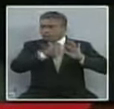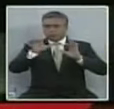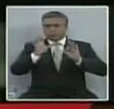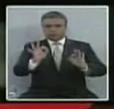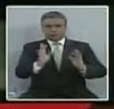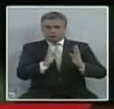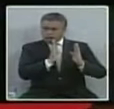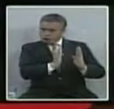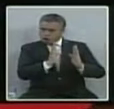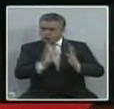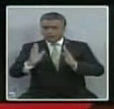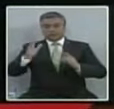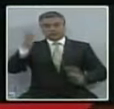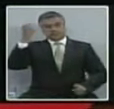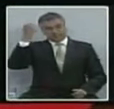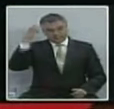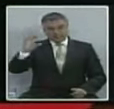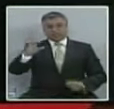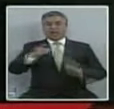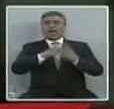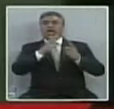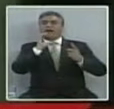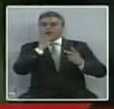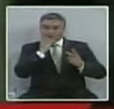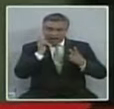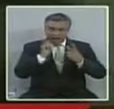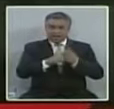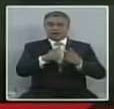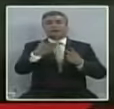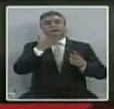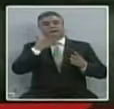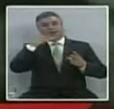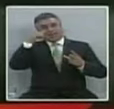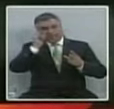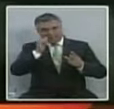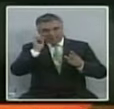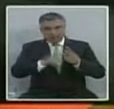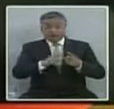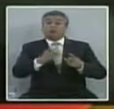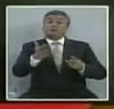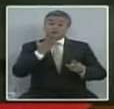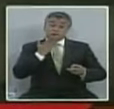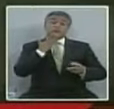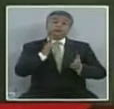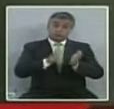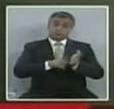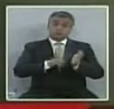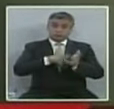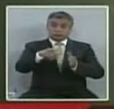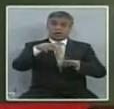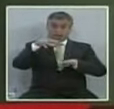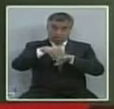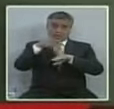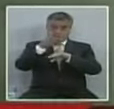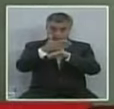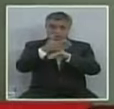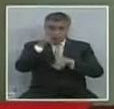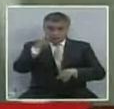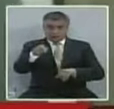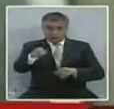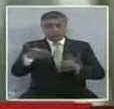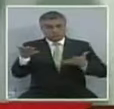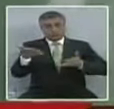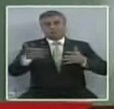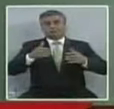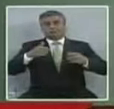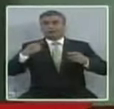ordenado en La Serena, en Antofagasta, también en Iquique y, por cierto, en Arica. En torno a la magnitud